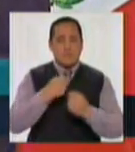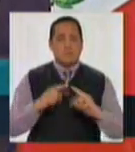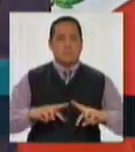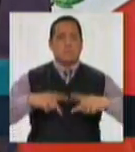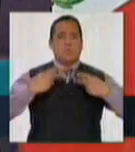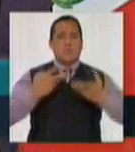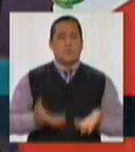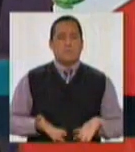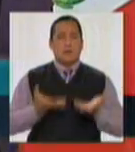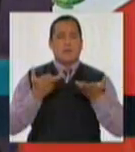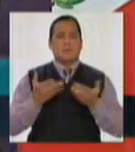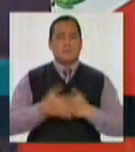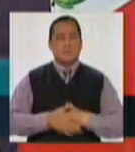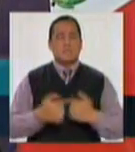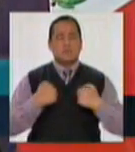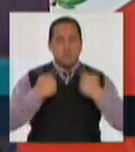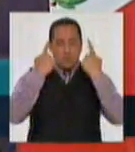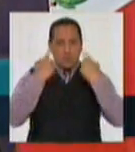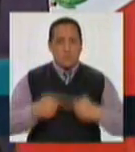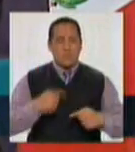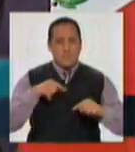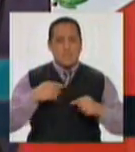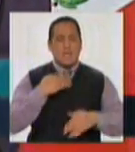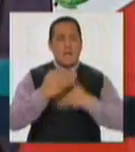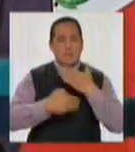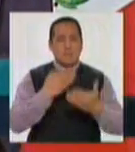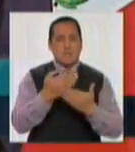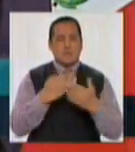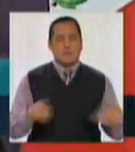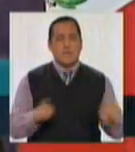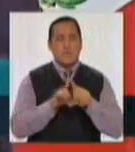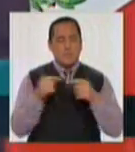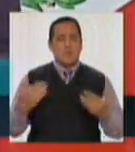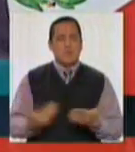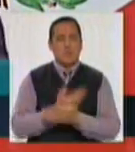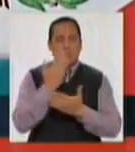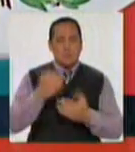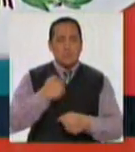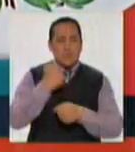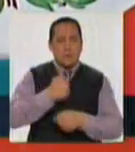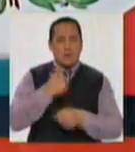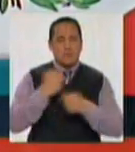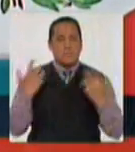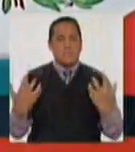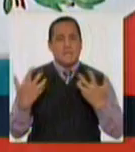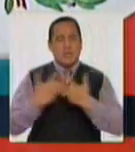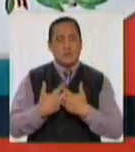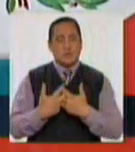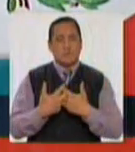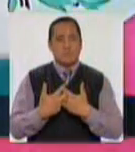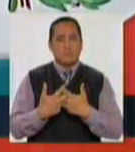aumentado. Decidimos seguir avanzando en nuevos ejes de integración.